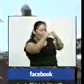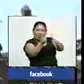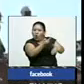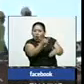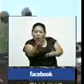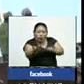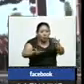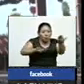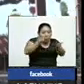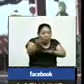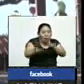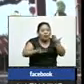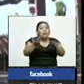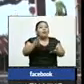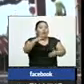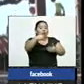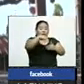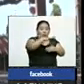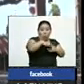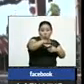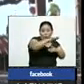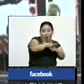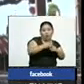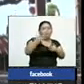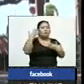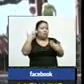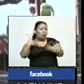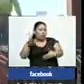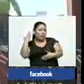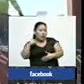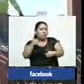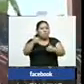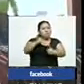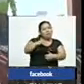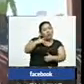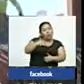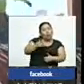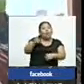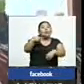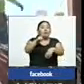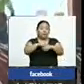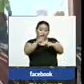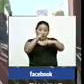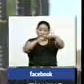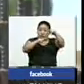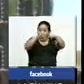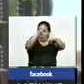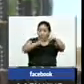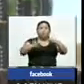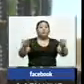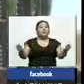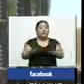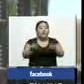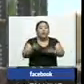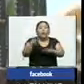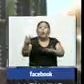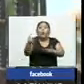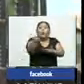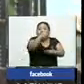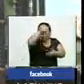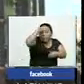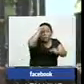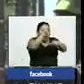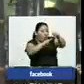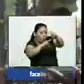productos y servicios en áreas de conveniencia, experiencia y bienestar. Durante las obras se generarán más de mil empleos